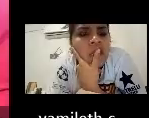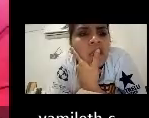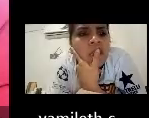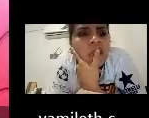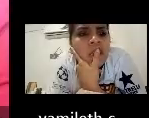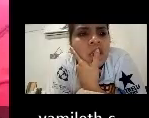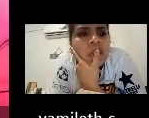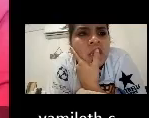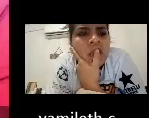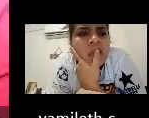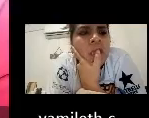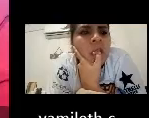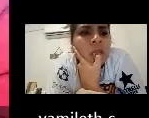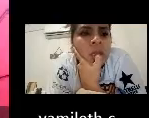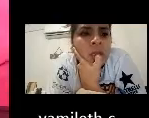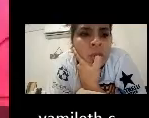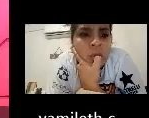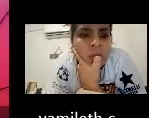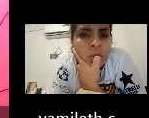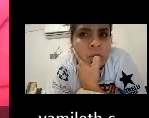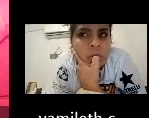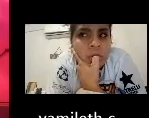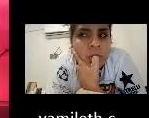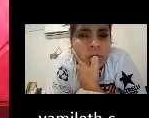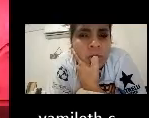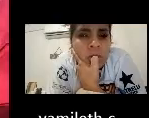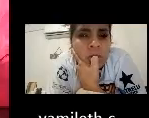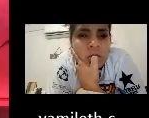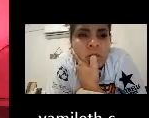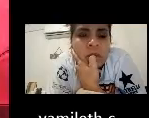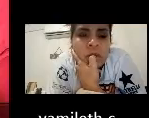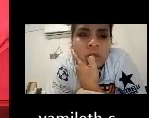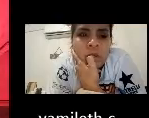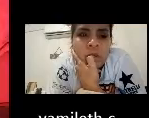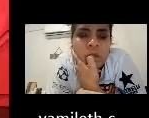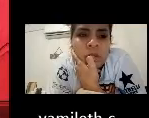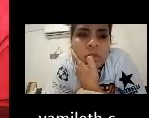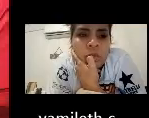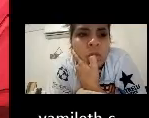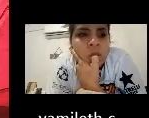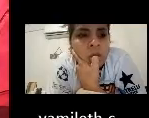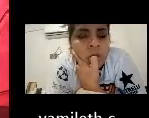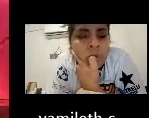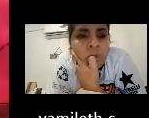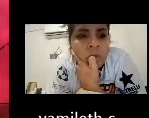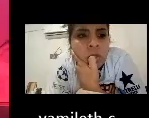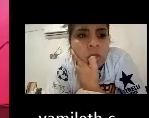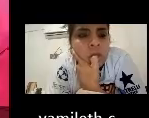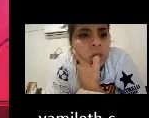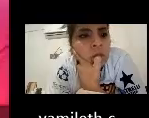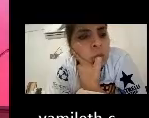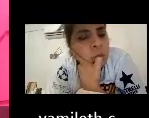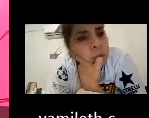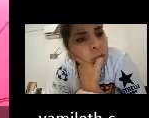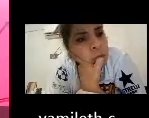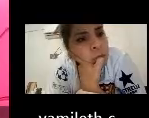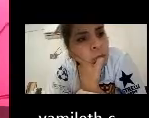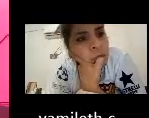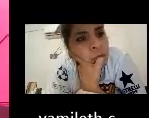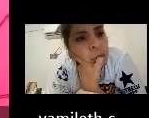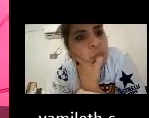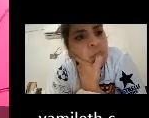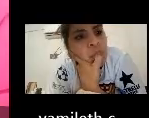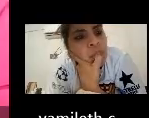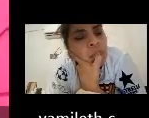desespera de esto? ¿Qué emociones están tocando ante esta experiencia? Yo recuerdo en